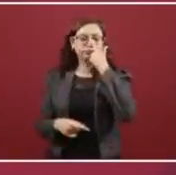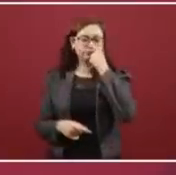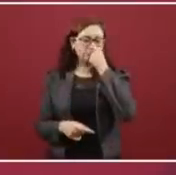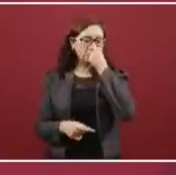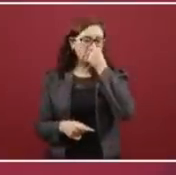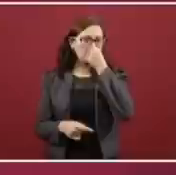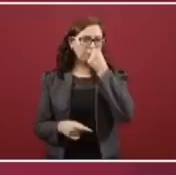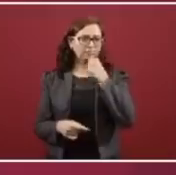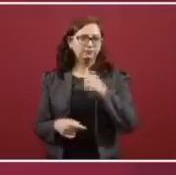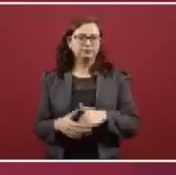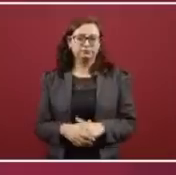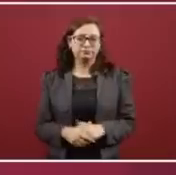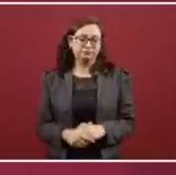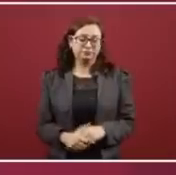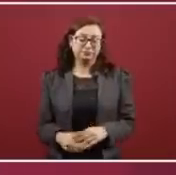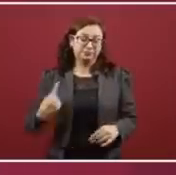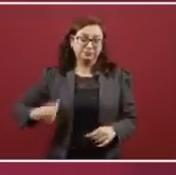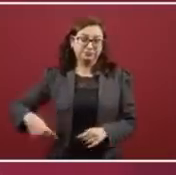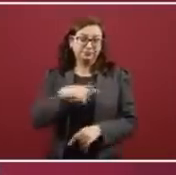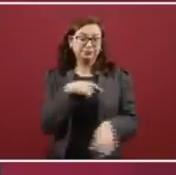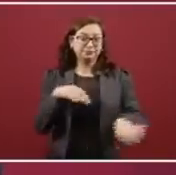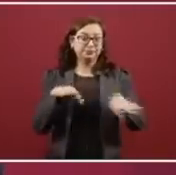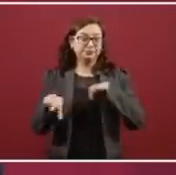a eso nos dedicamos